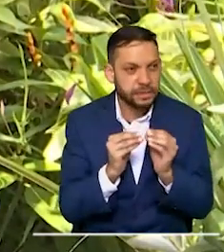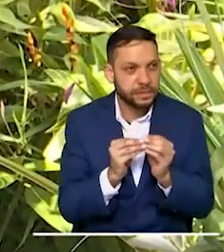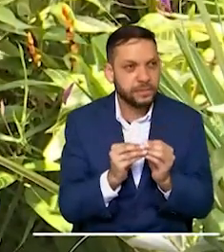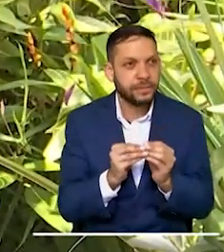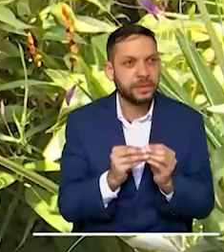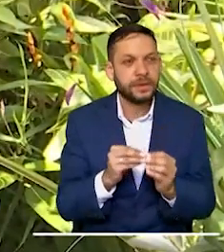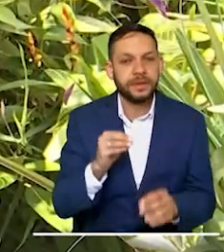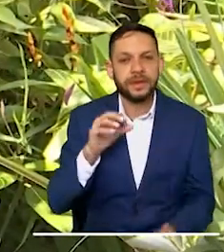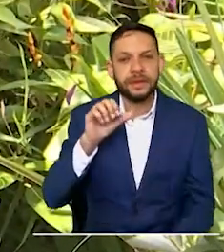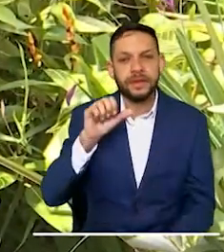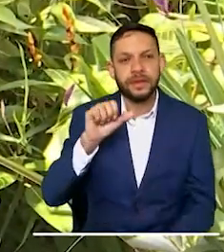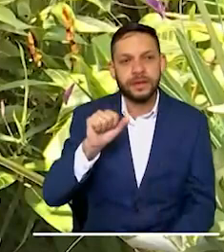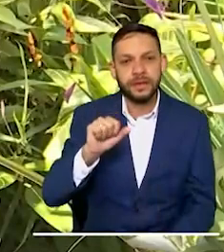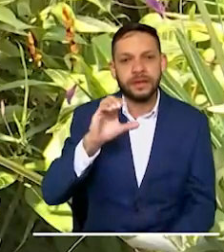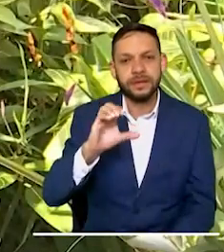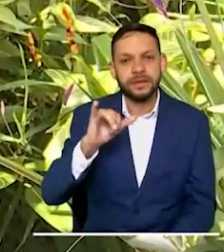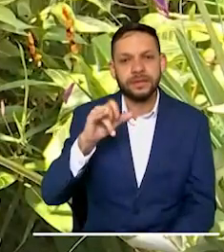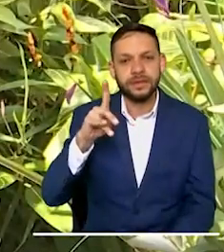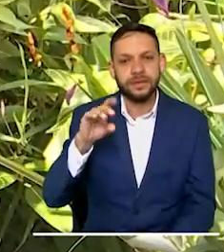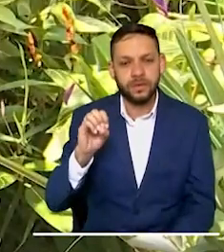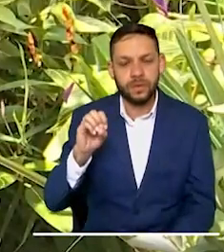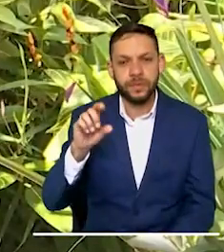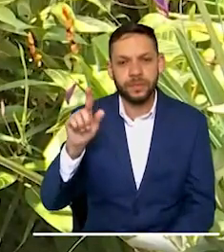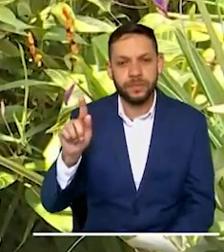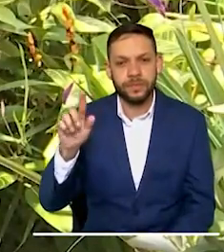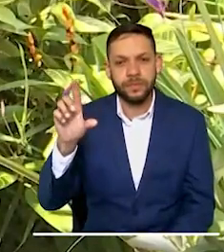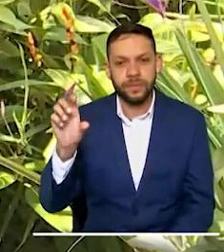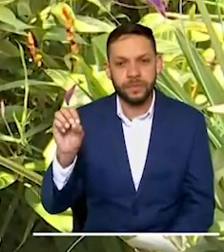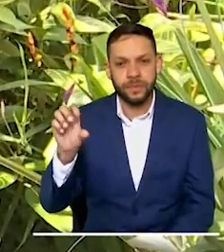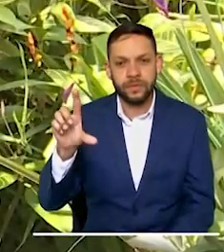ácido fólico, son pruebas más especiales.